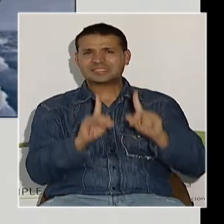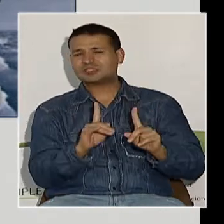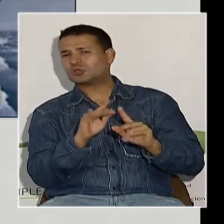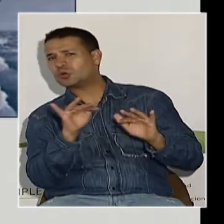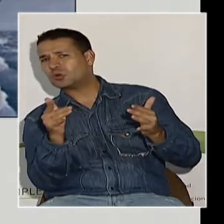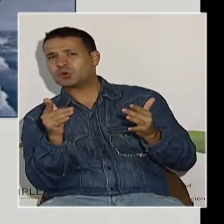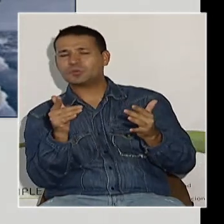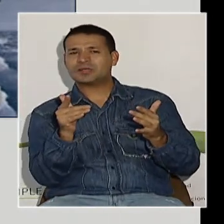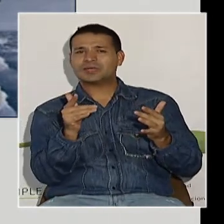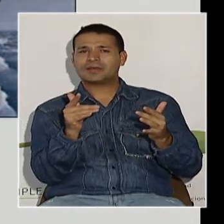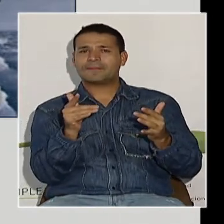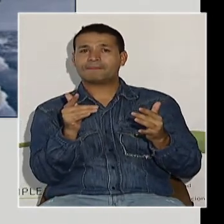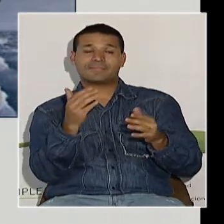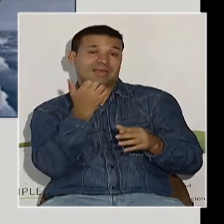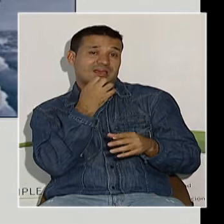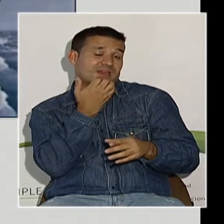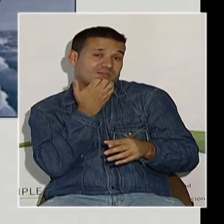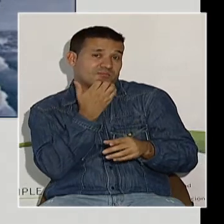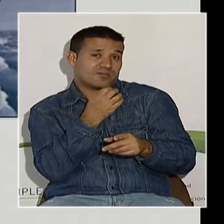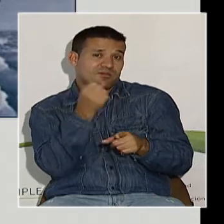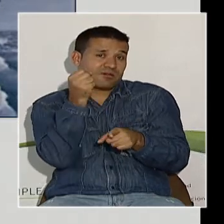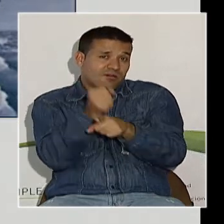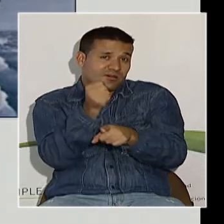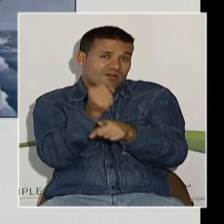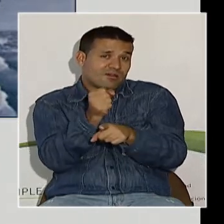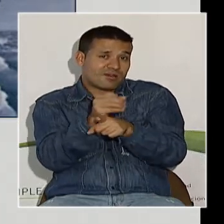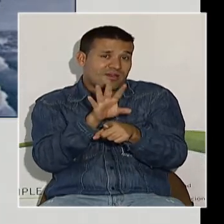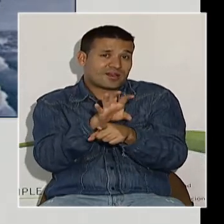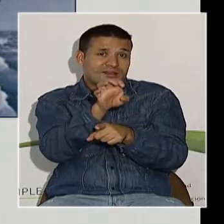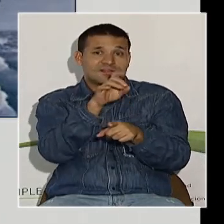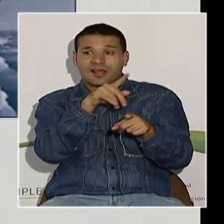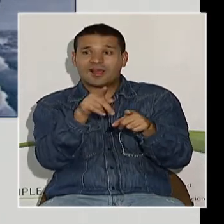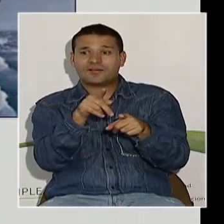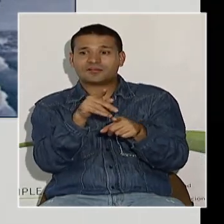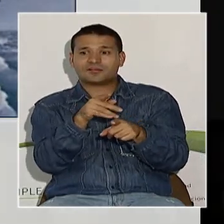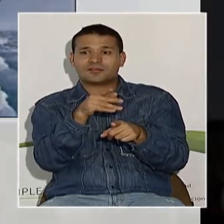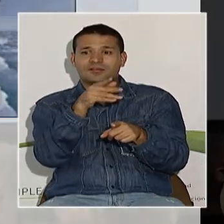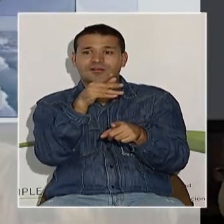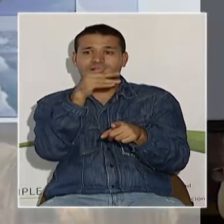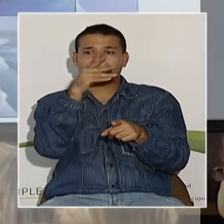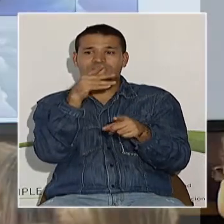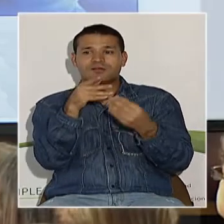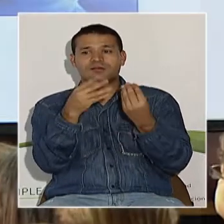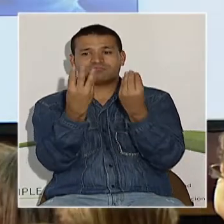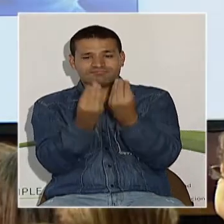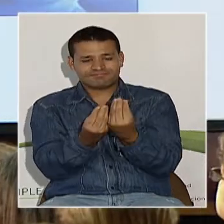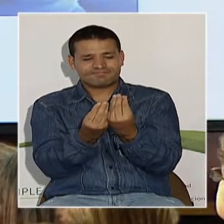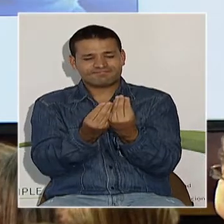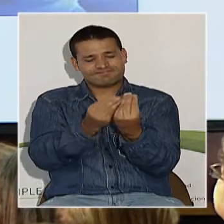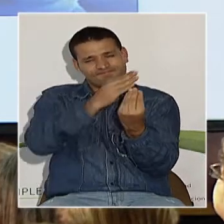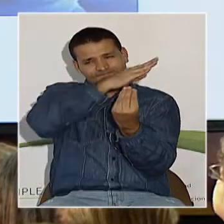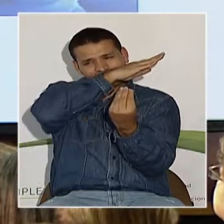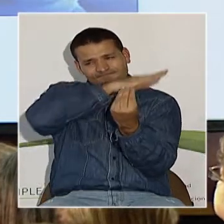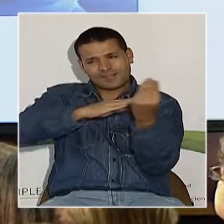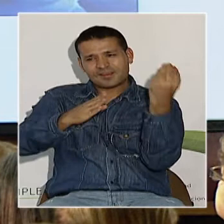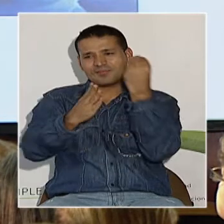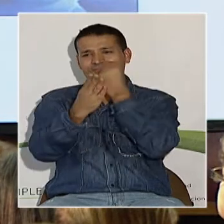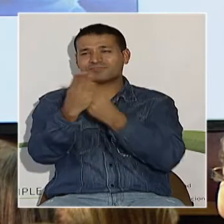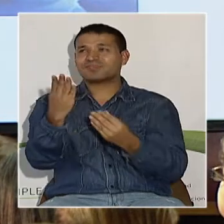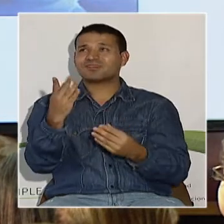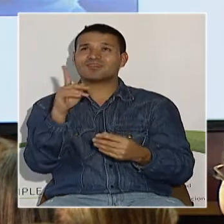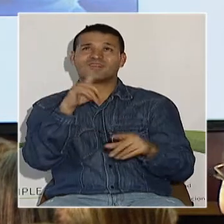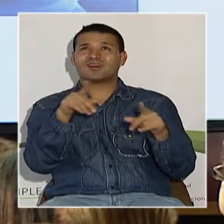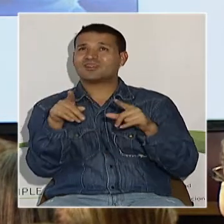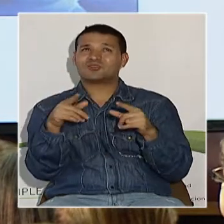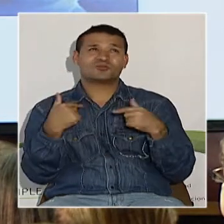Por ejemplo, el cáncer de próstata, algunas veces hay que hacer orquidectomía, que es cortar los testículos. Y muchos pacientes llegan a decir, yo